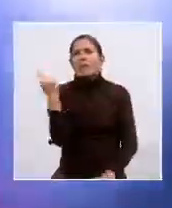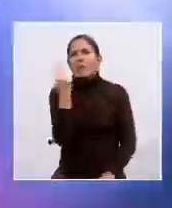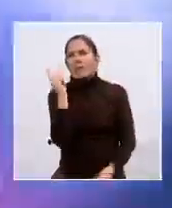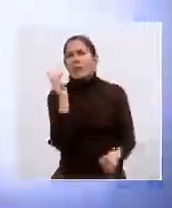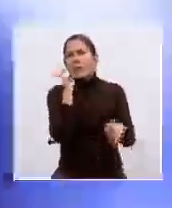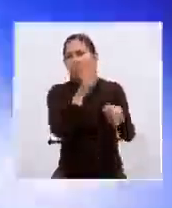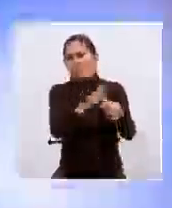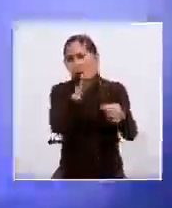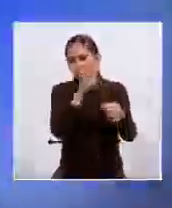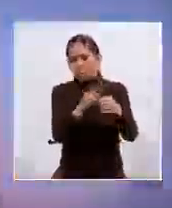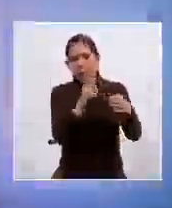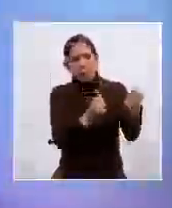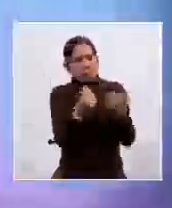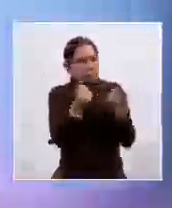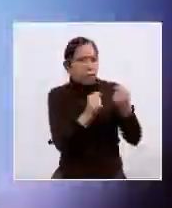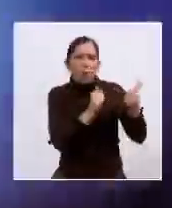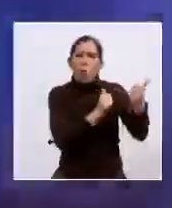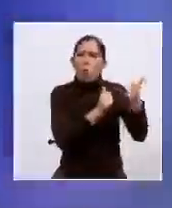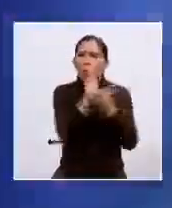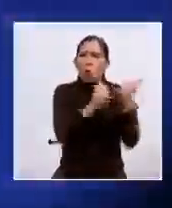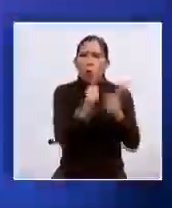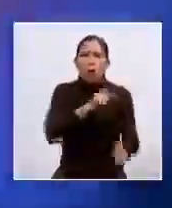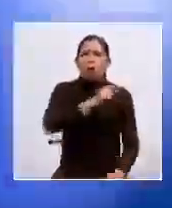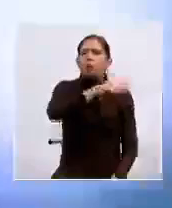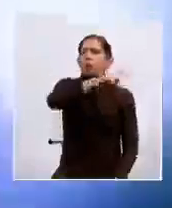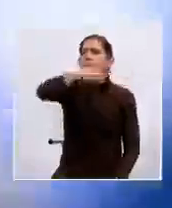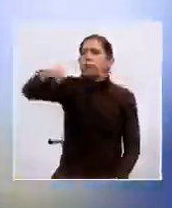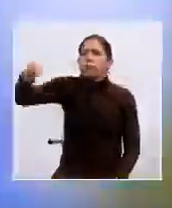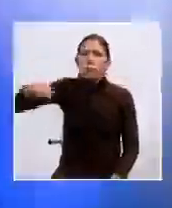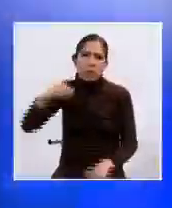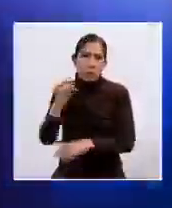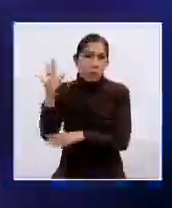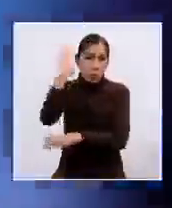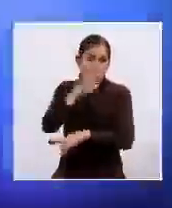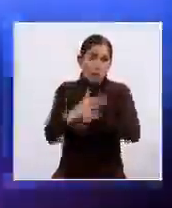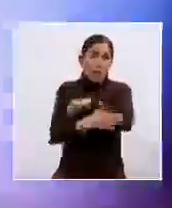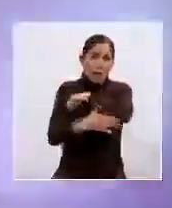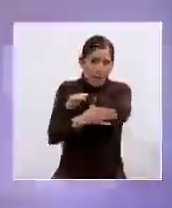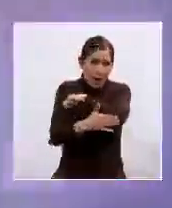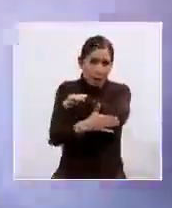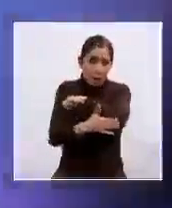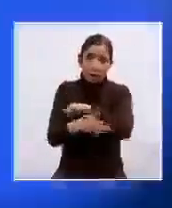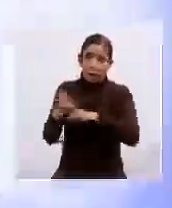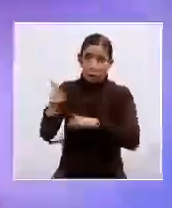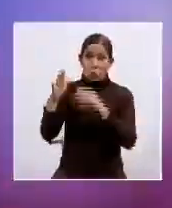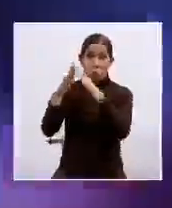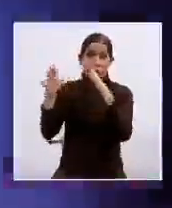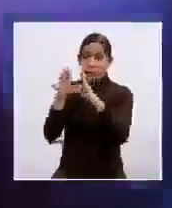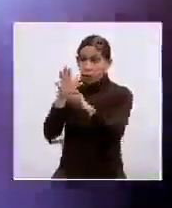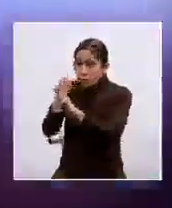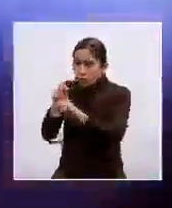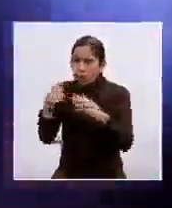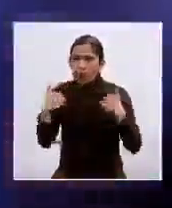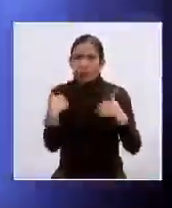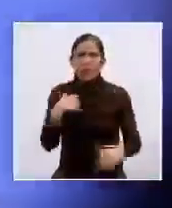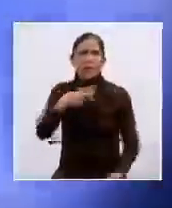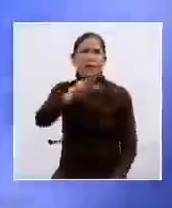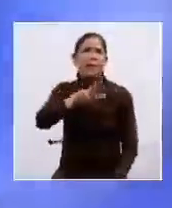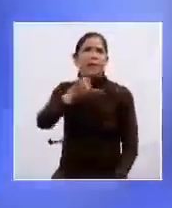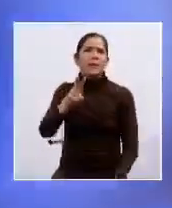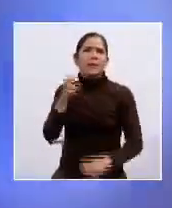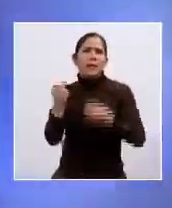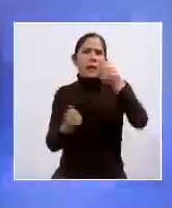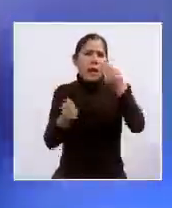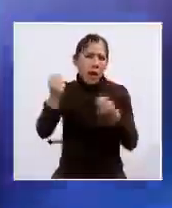y competiciones por diversas zonas rurales del país. En su taller se encontraron 37 vehículos, entre térix